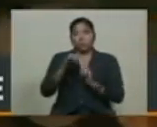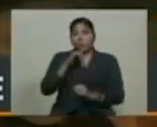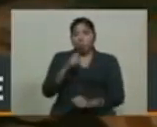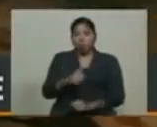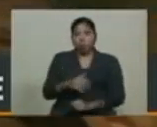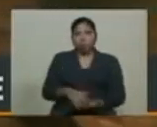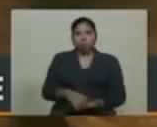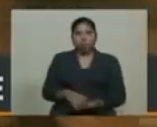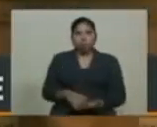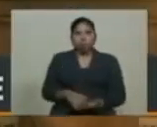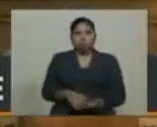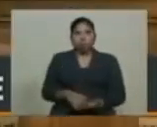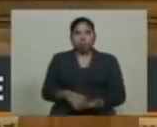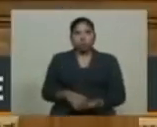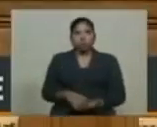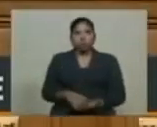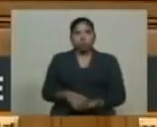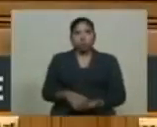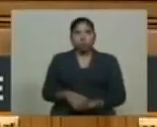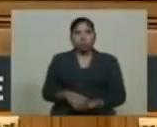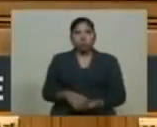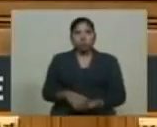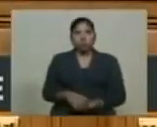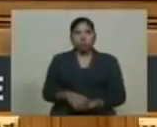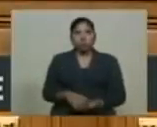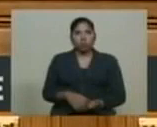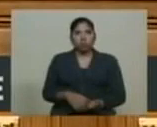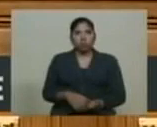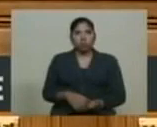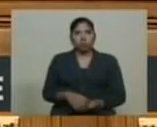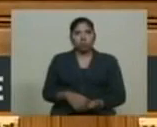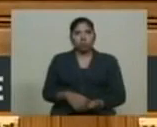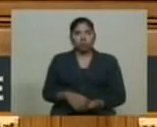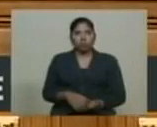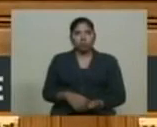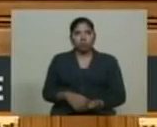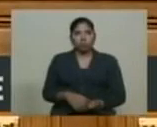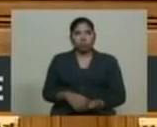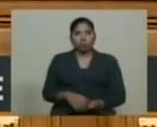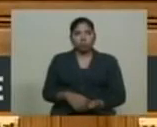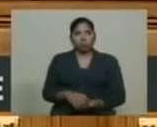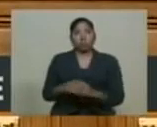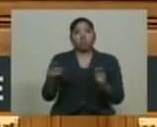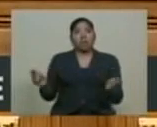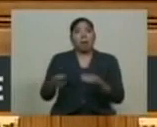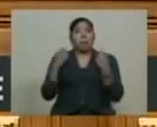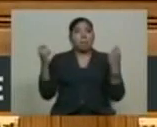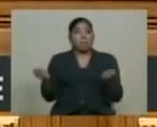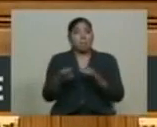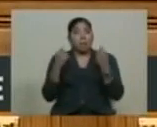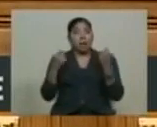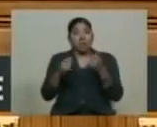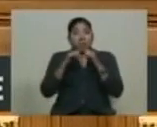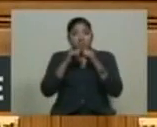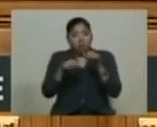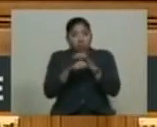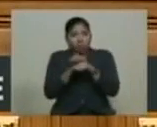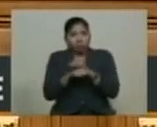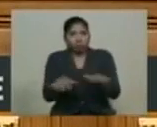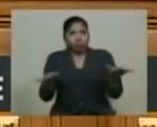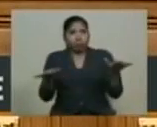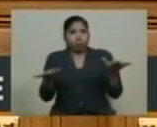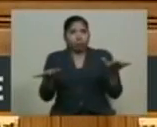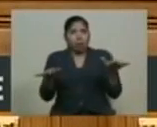Incomunicación que alimenta con la más colosal campaña de desinformación que contra